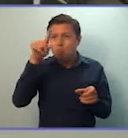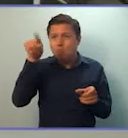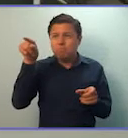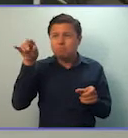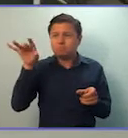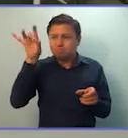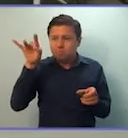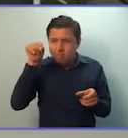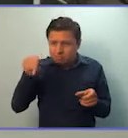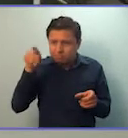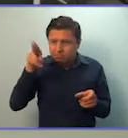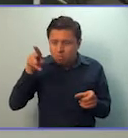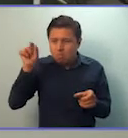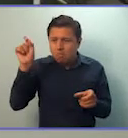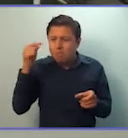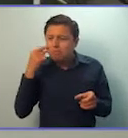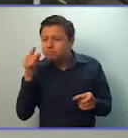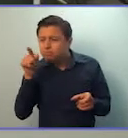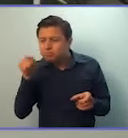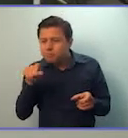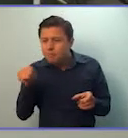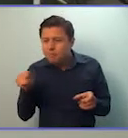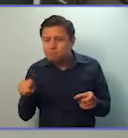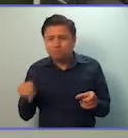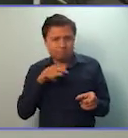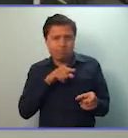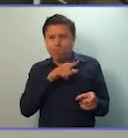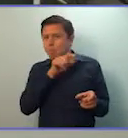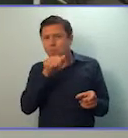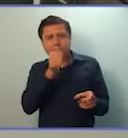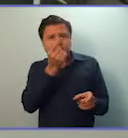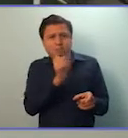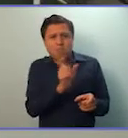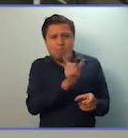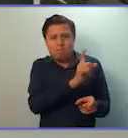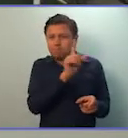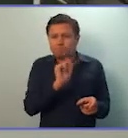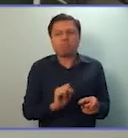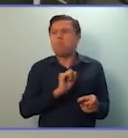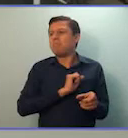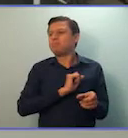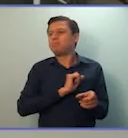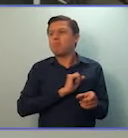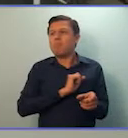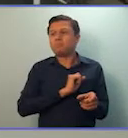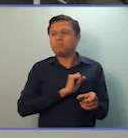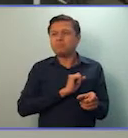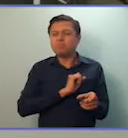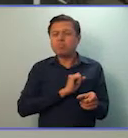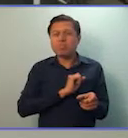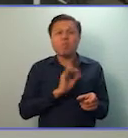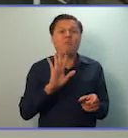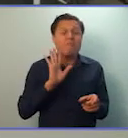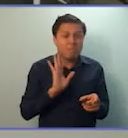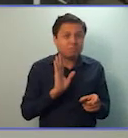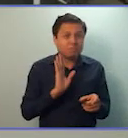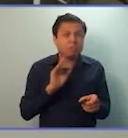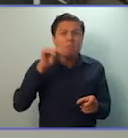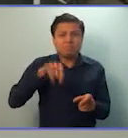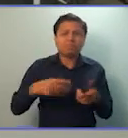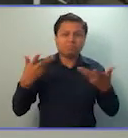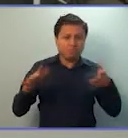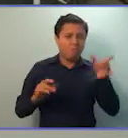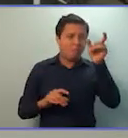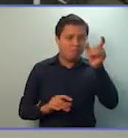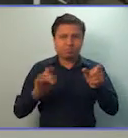2015 más de alguien dijo que nosotros habíamos ido con muy rápido en eso que con lo de la votación del 2012 estábamos bien